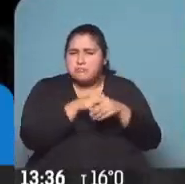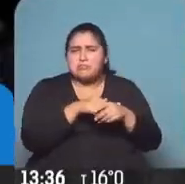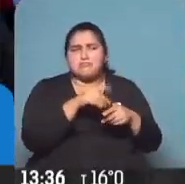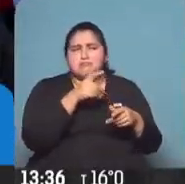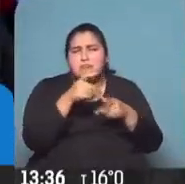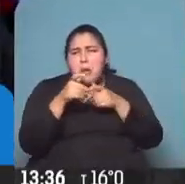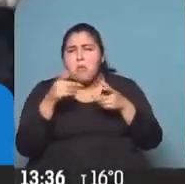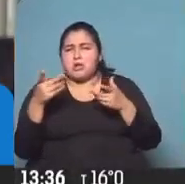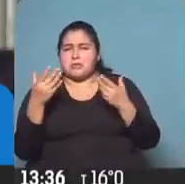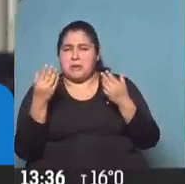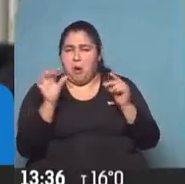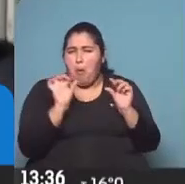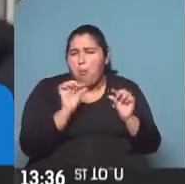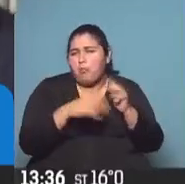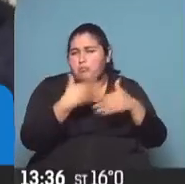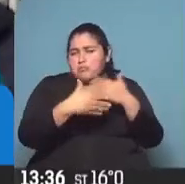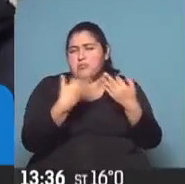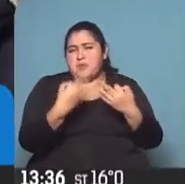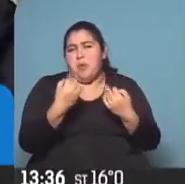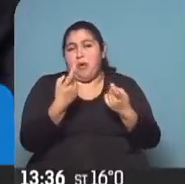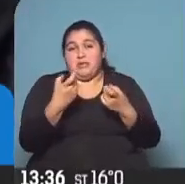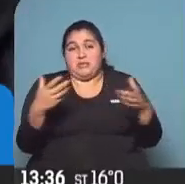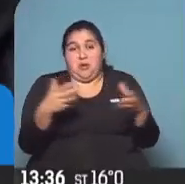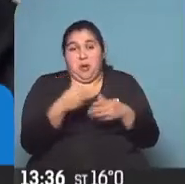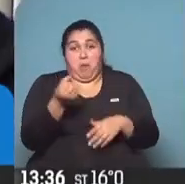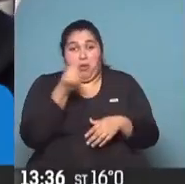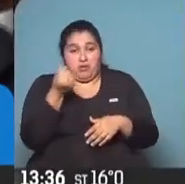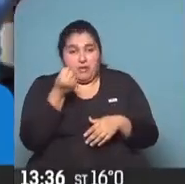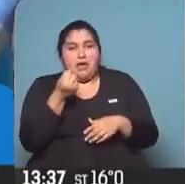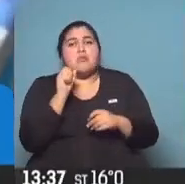a una gama de requerimientos que por su importancia